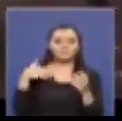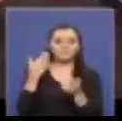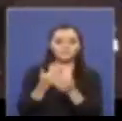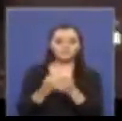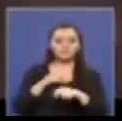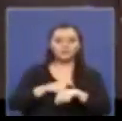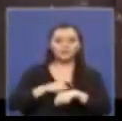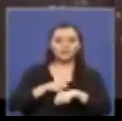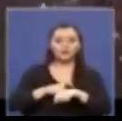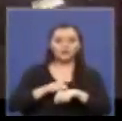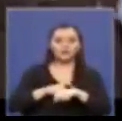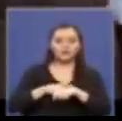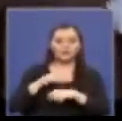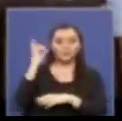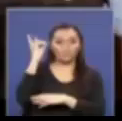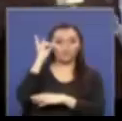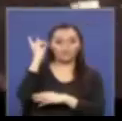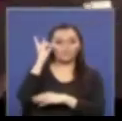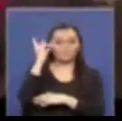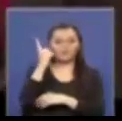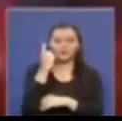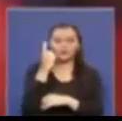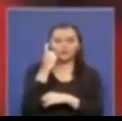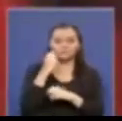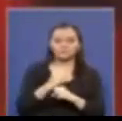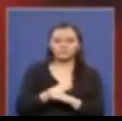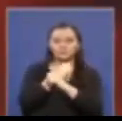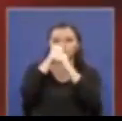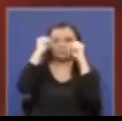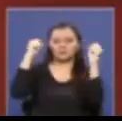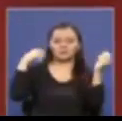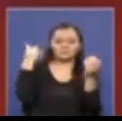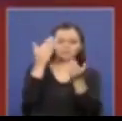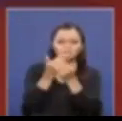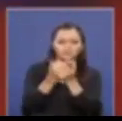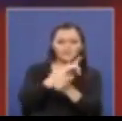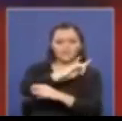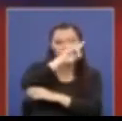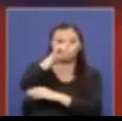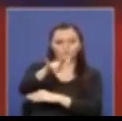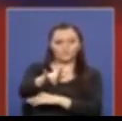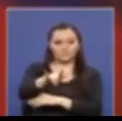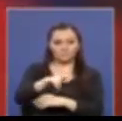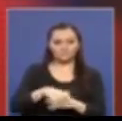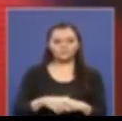hora boliviana, a las 11 de la mañana al aeropuerto, ¿no?